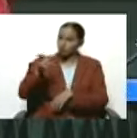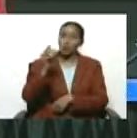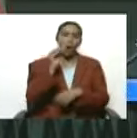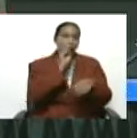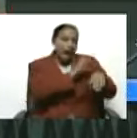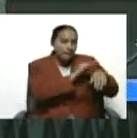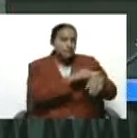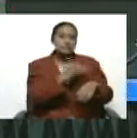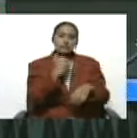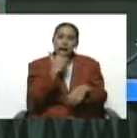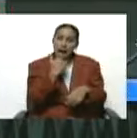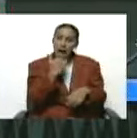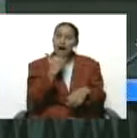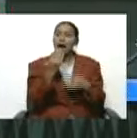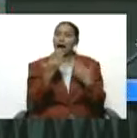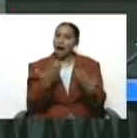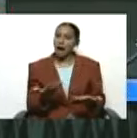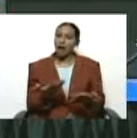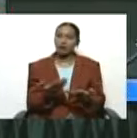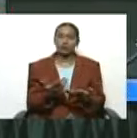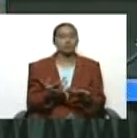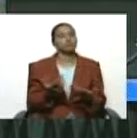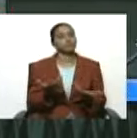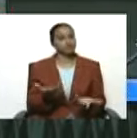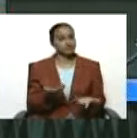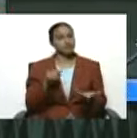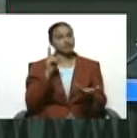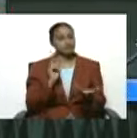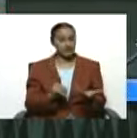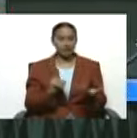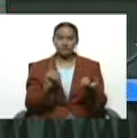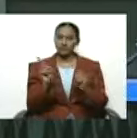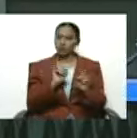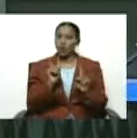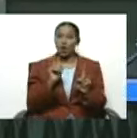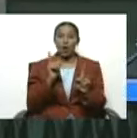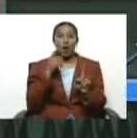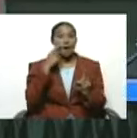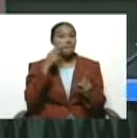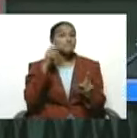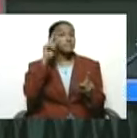No es así, es una cosa más orgánica, más viva,